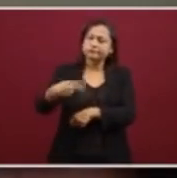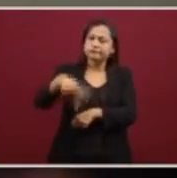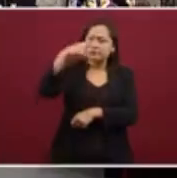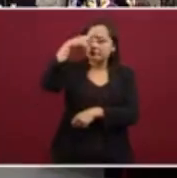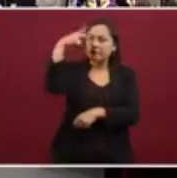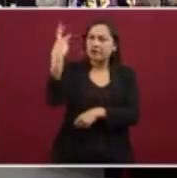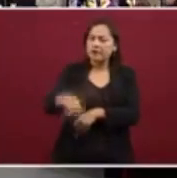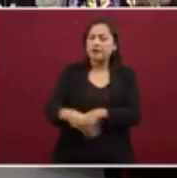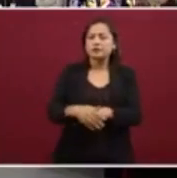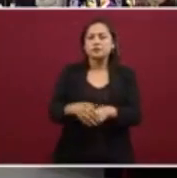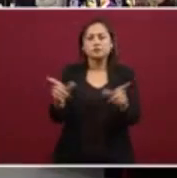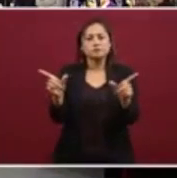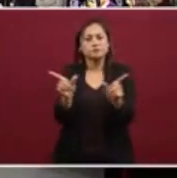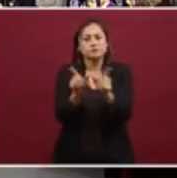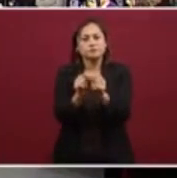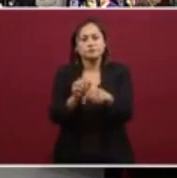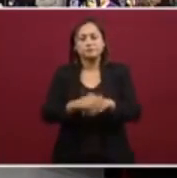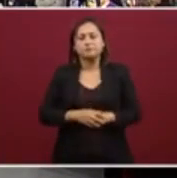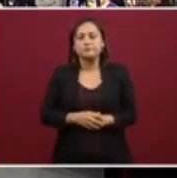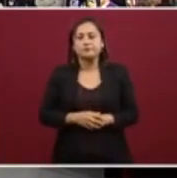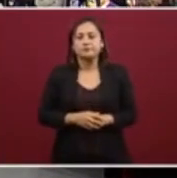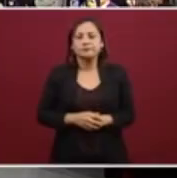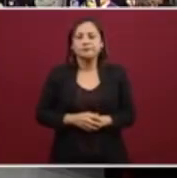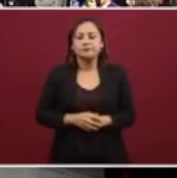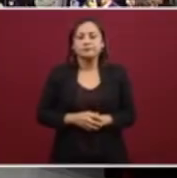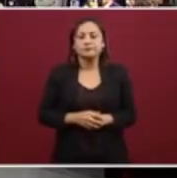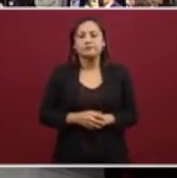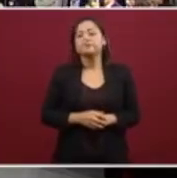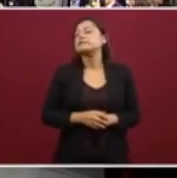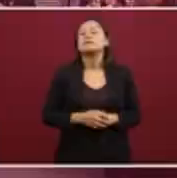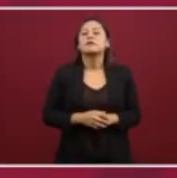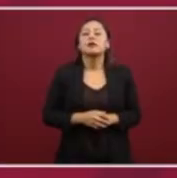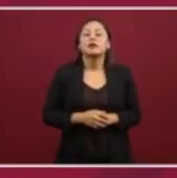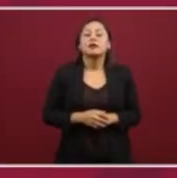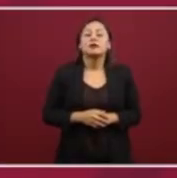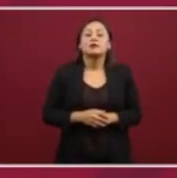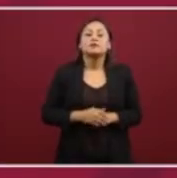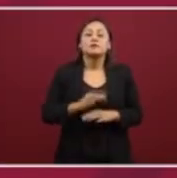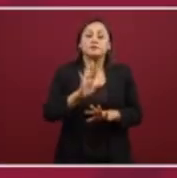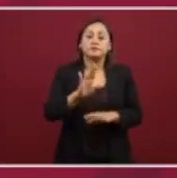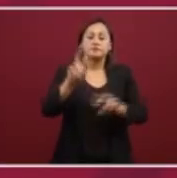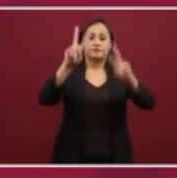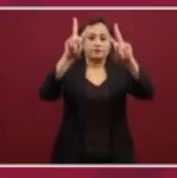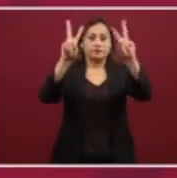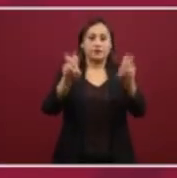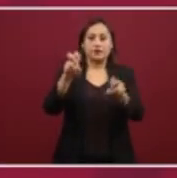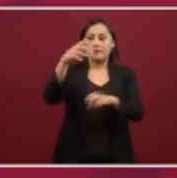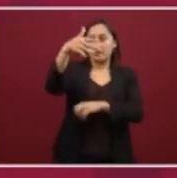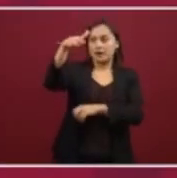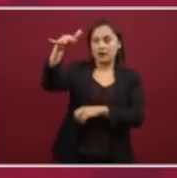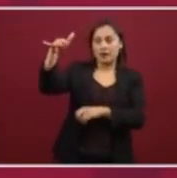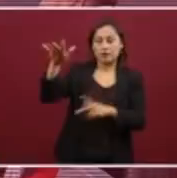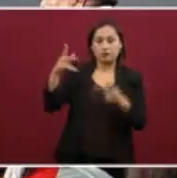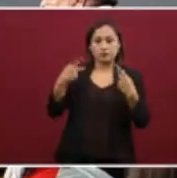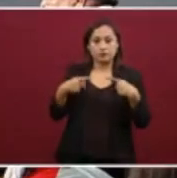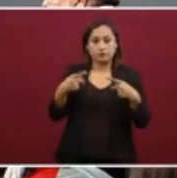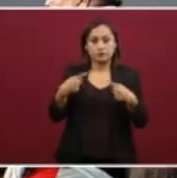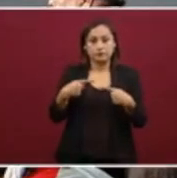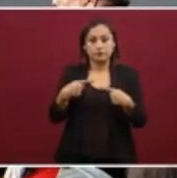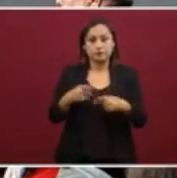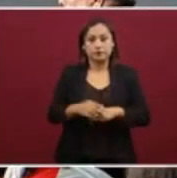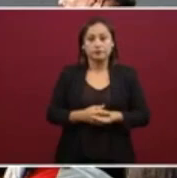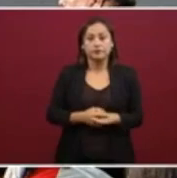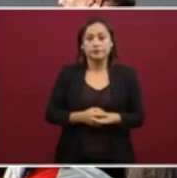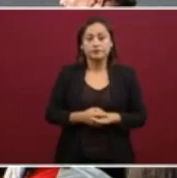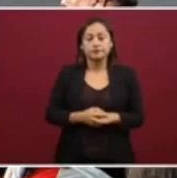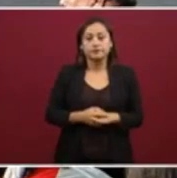las órdenes. Muy bien. Mire, acerca de lo de los adultos mayores, ¿sí me lo entregas?